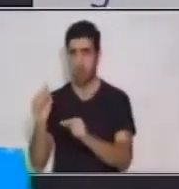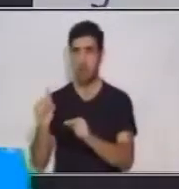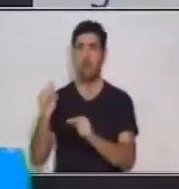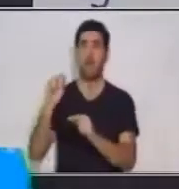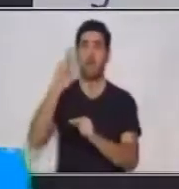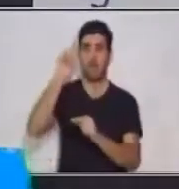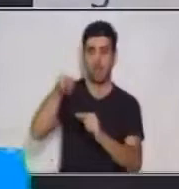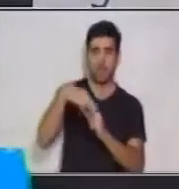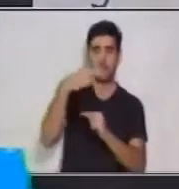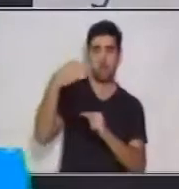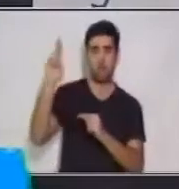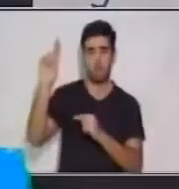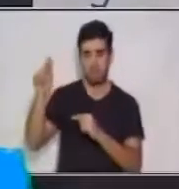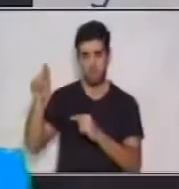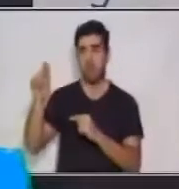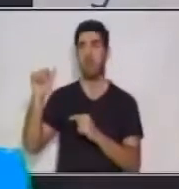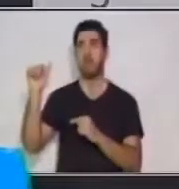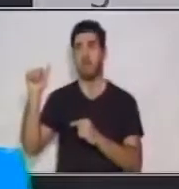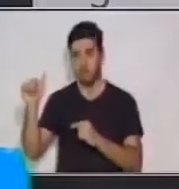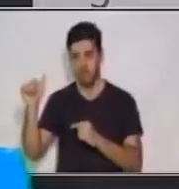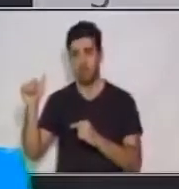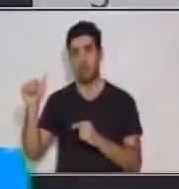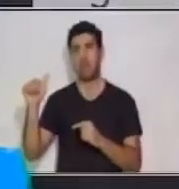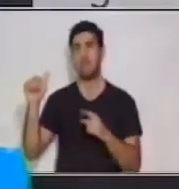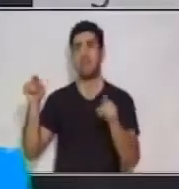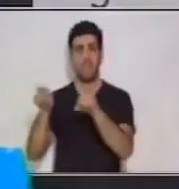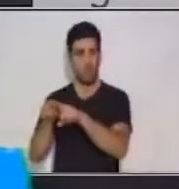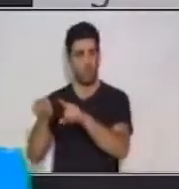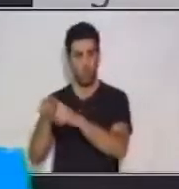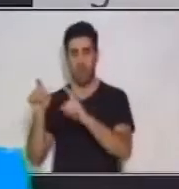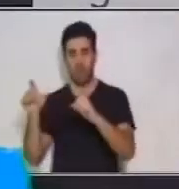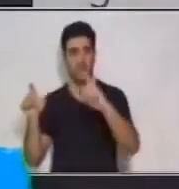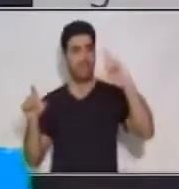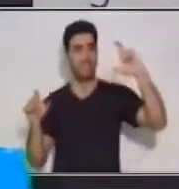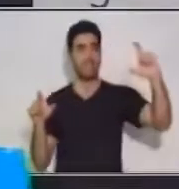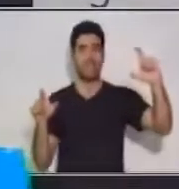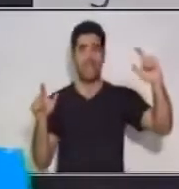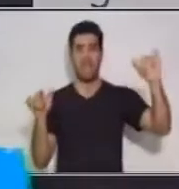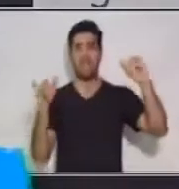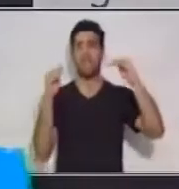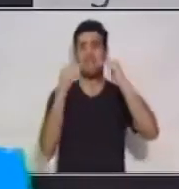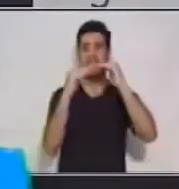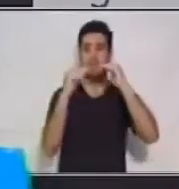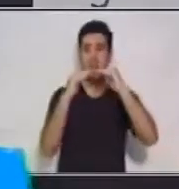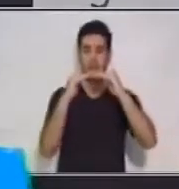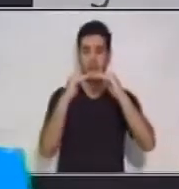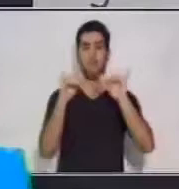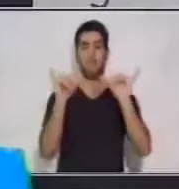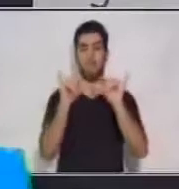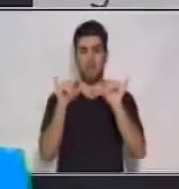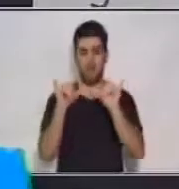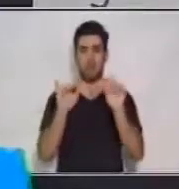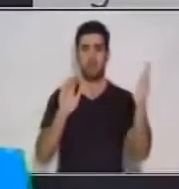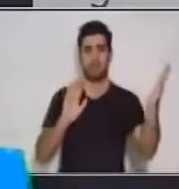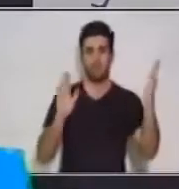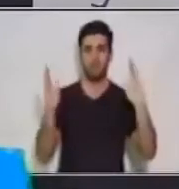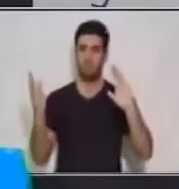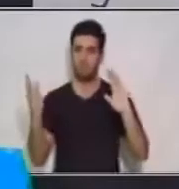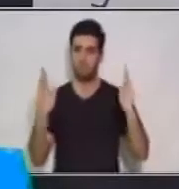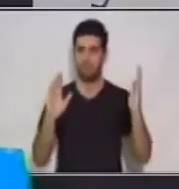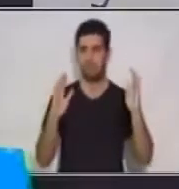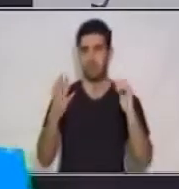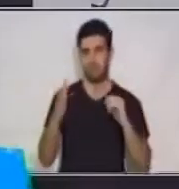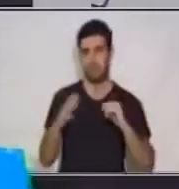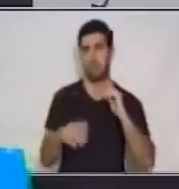el seno del ángulo gamma es proporcional al tamaño del lado C.